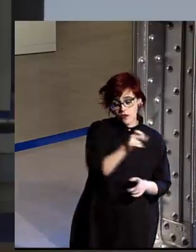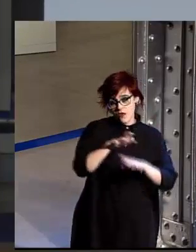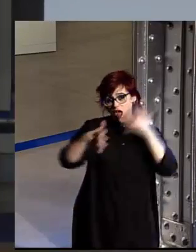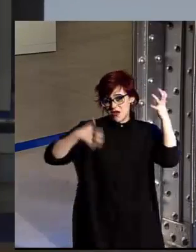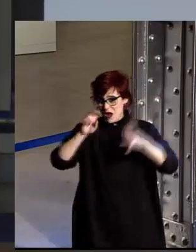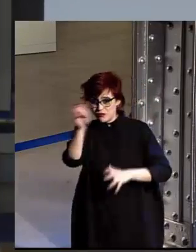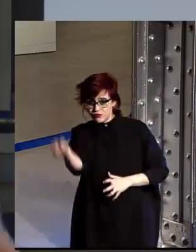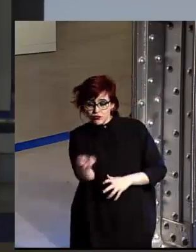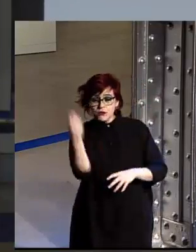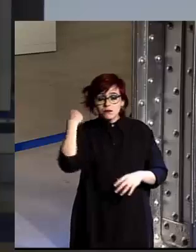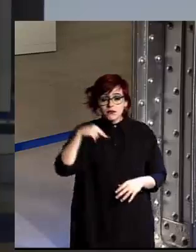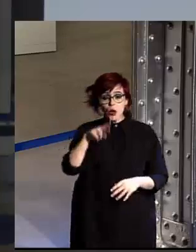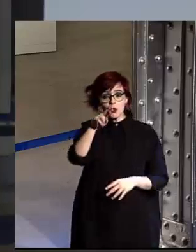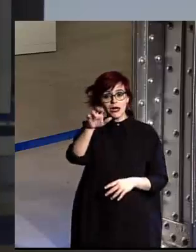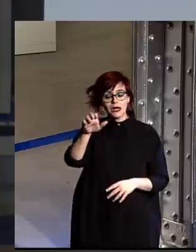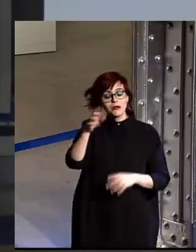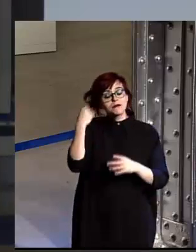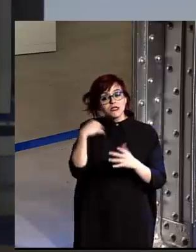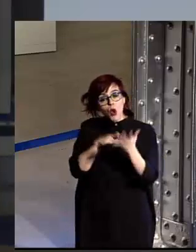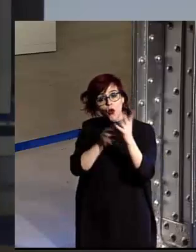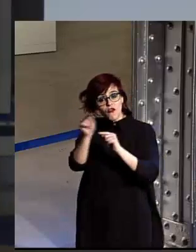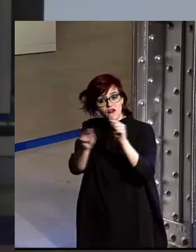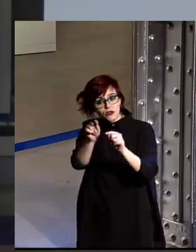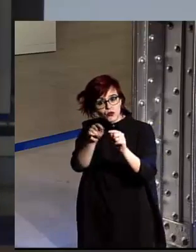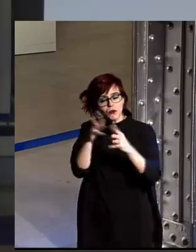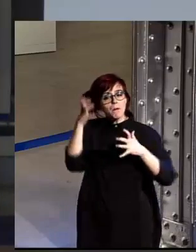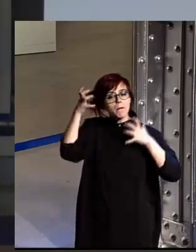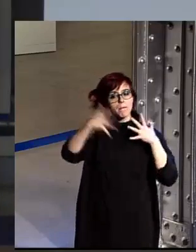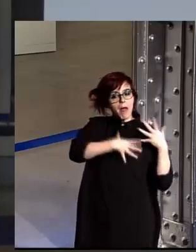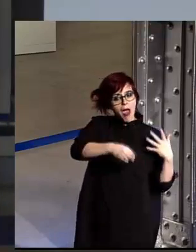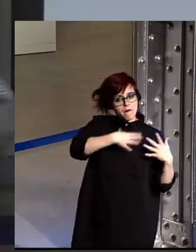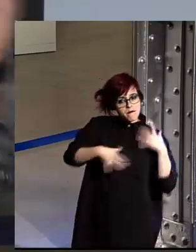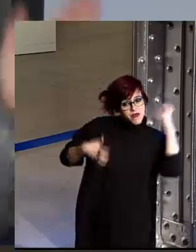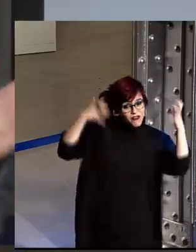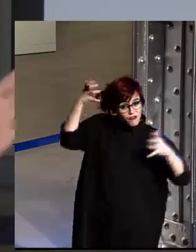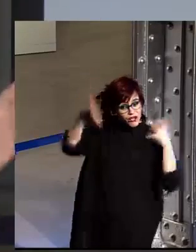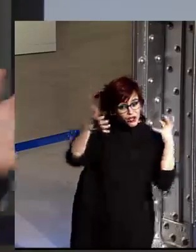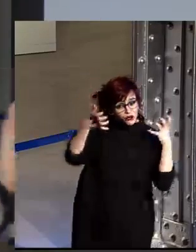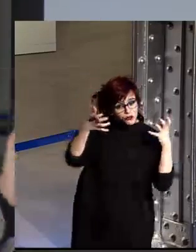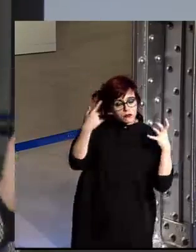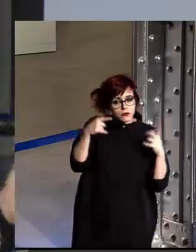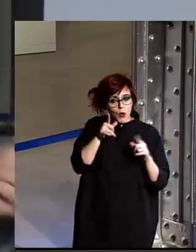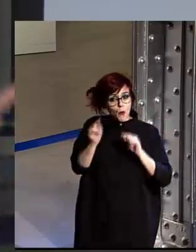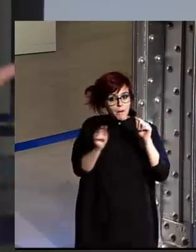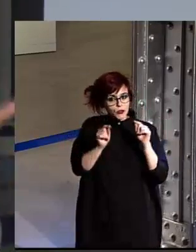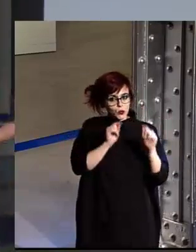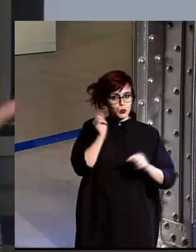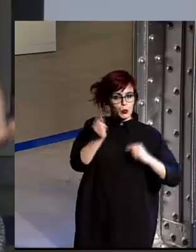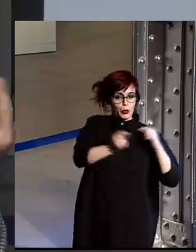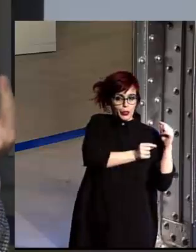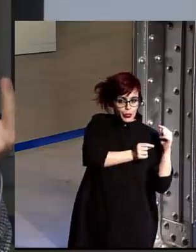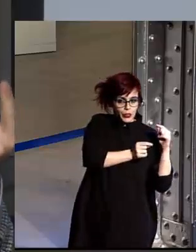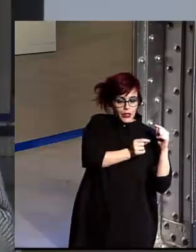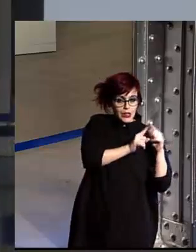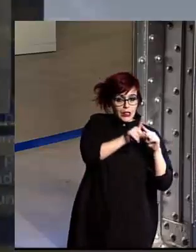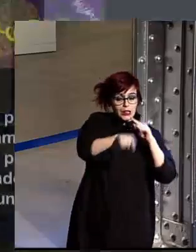un retrovirus infectó a una rama de los mamíferos de la que derivamos todas las demás actuales que no son ni